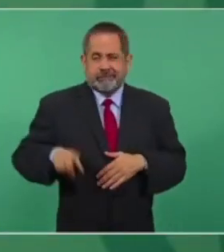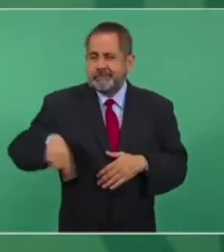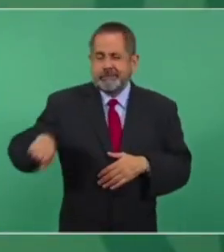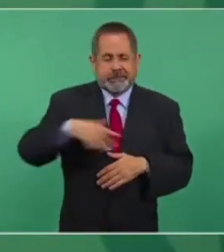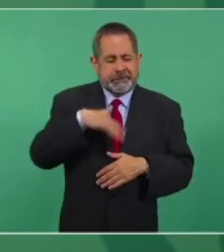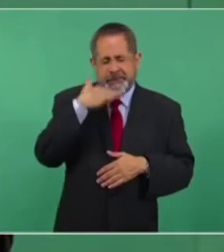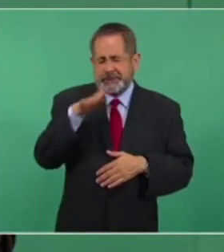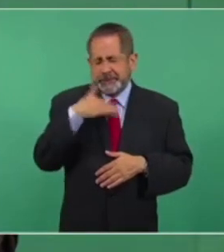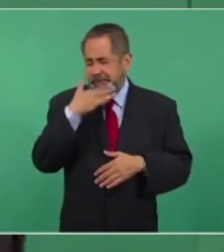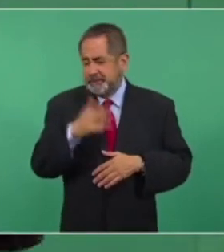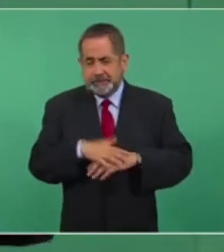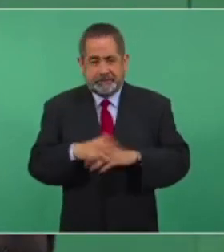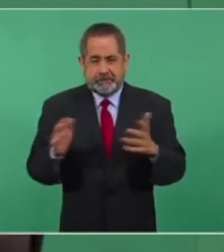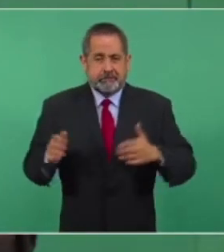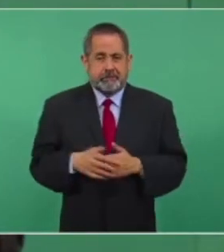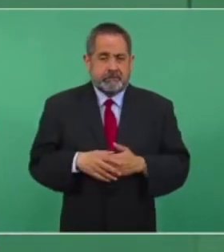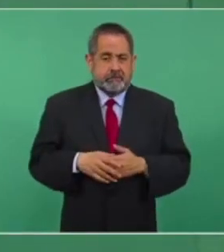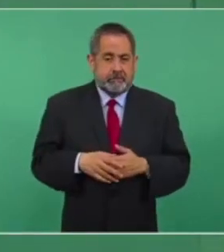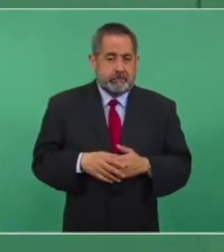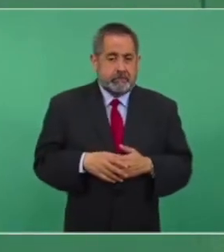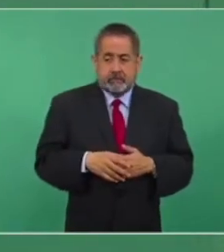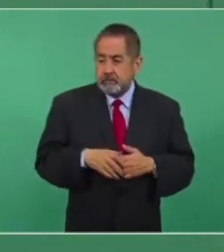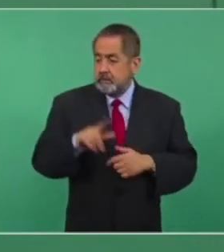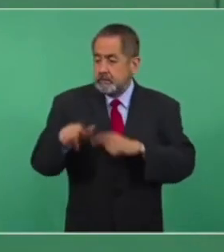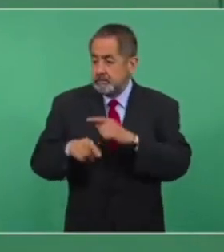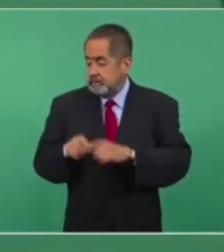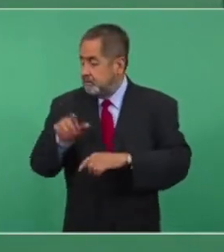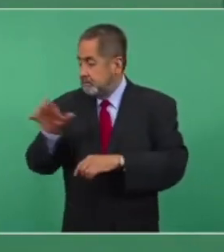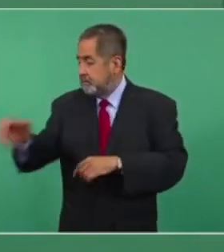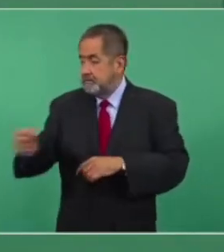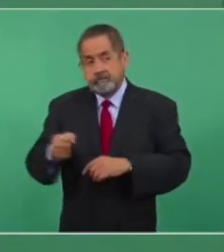corruptos, que se los llevaron a trabajar.